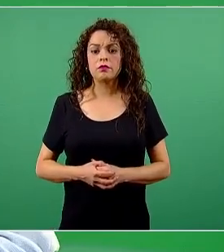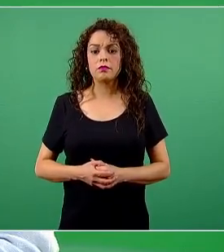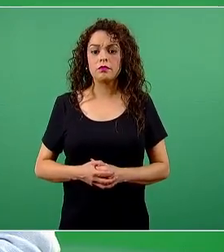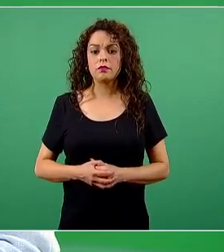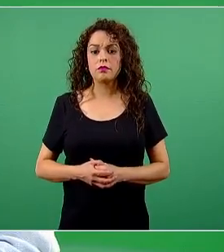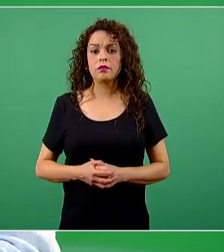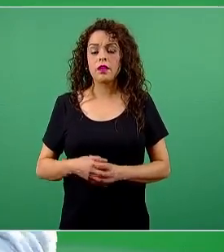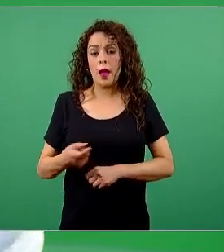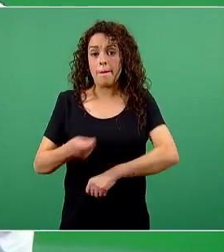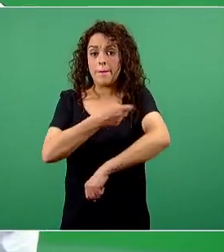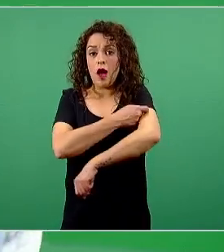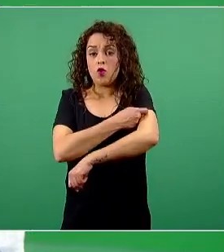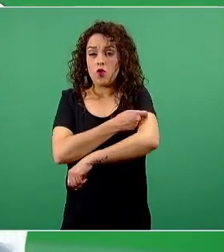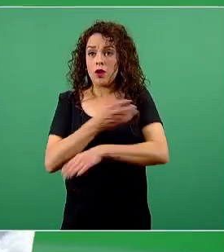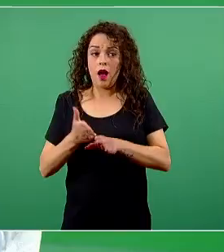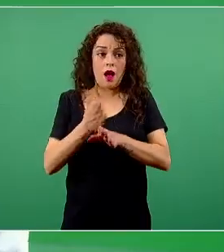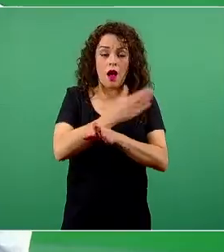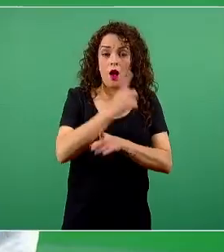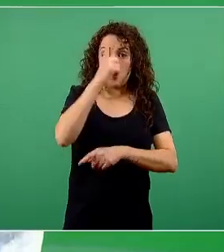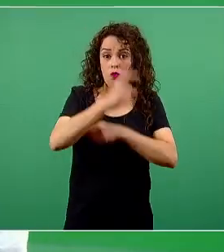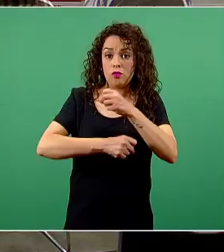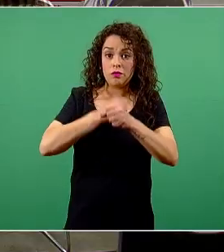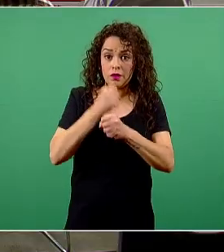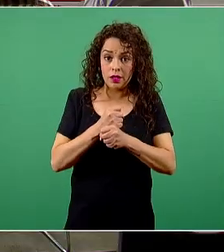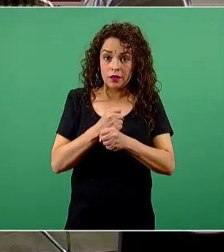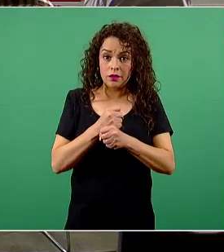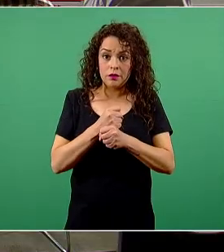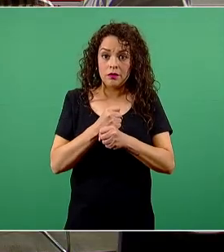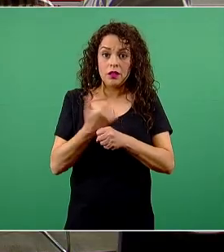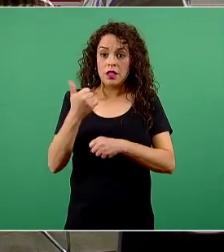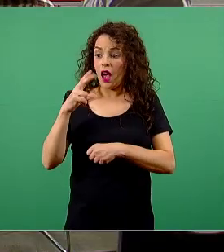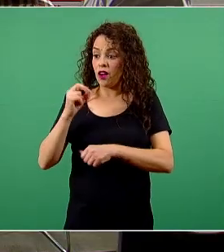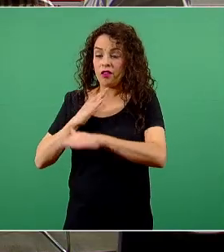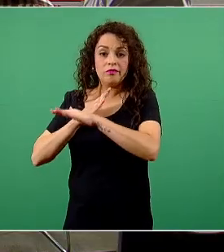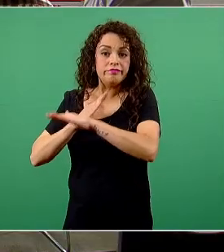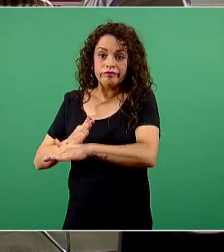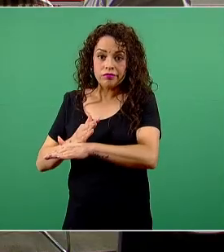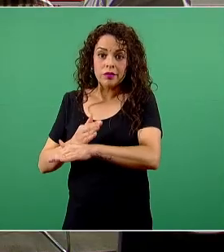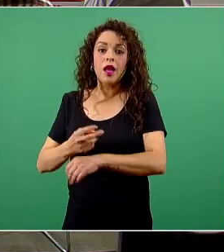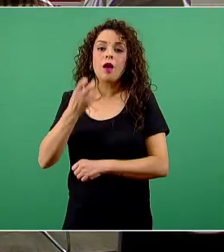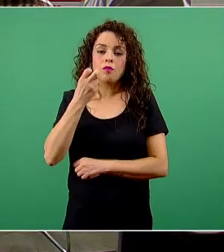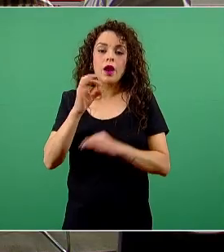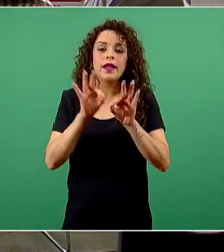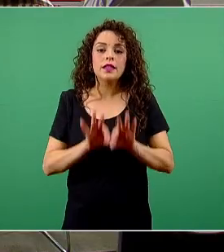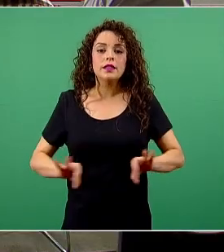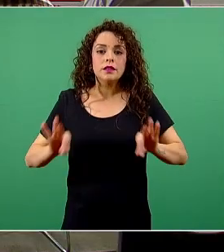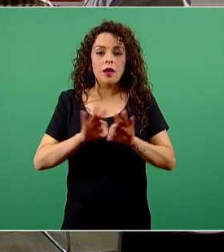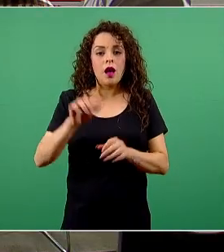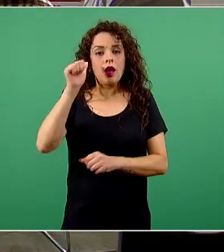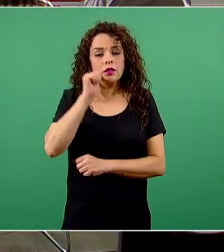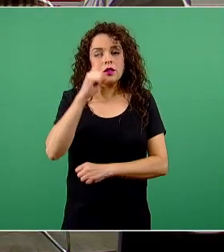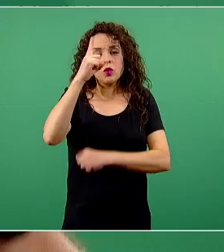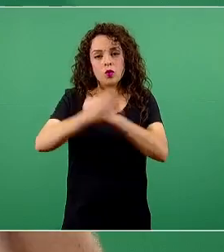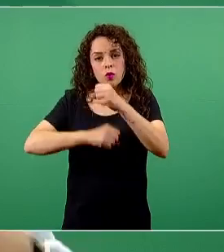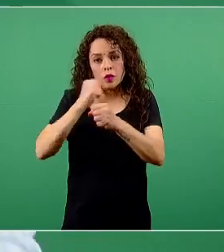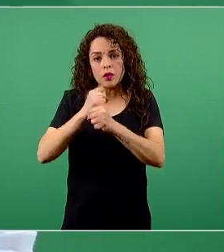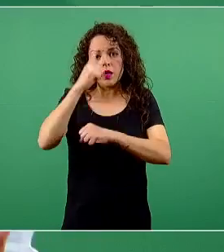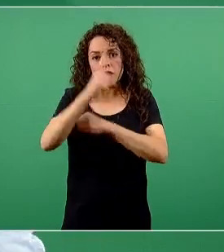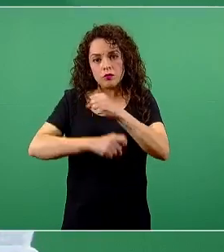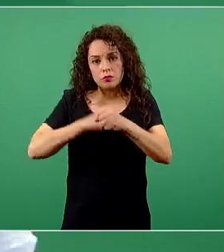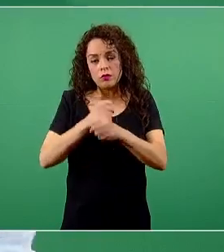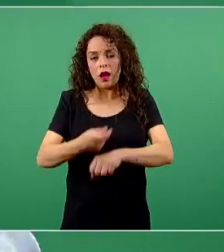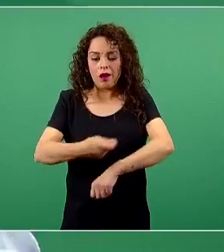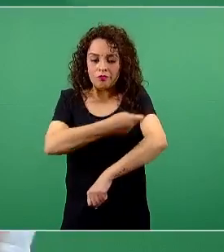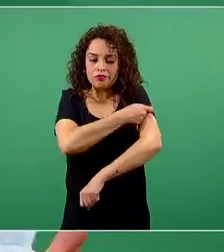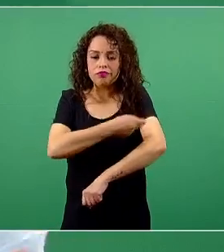pasado. Entonces, por eso es que hay que revacunar cada año contra los virus de la influenza, porque en cada temporada anual de